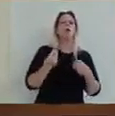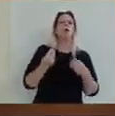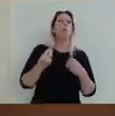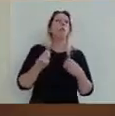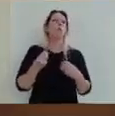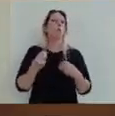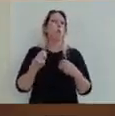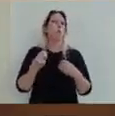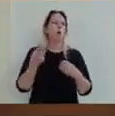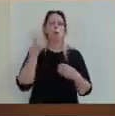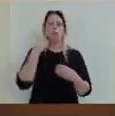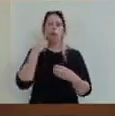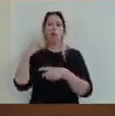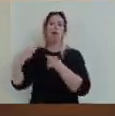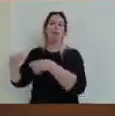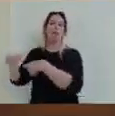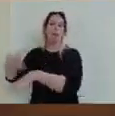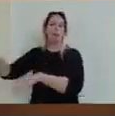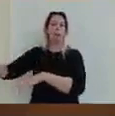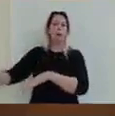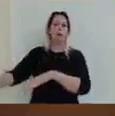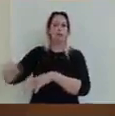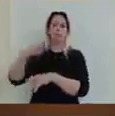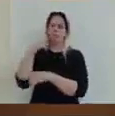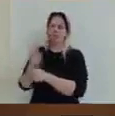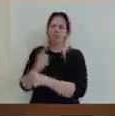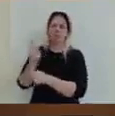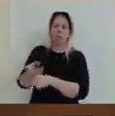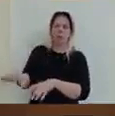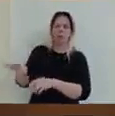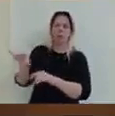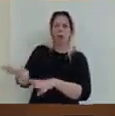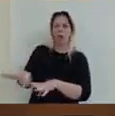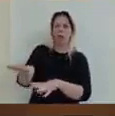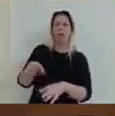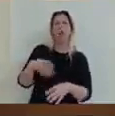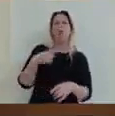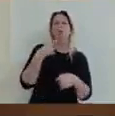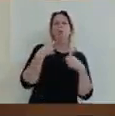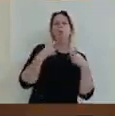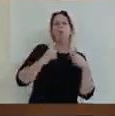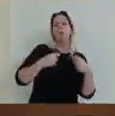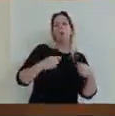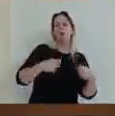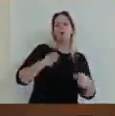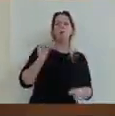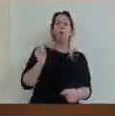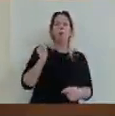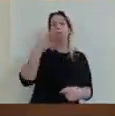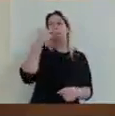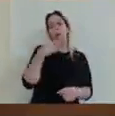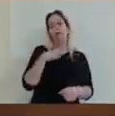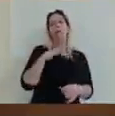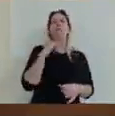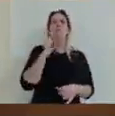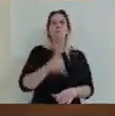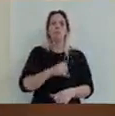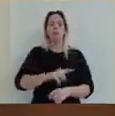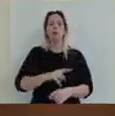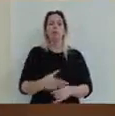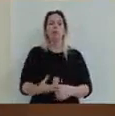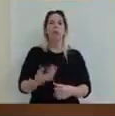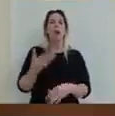no recuerdo que se haya leído el proyecto, solicito que se lea a efecto de aclarar en realidad cuál es el pedido concreto. ¿Se leyó? De